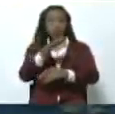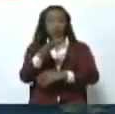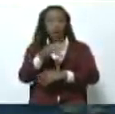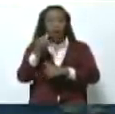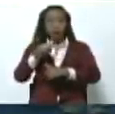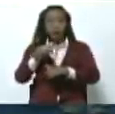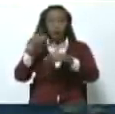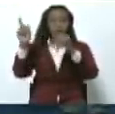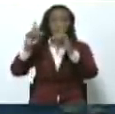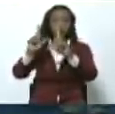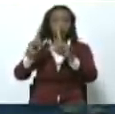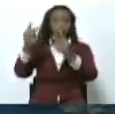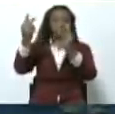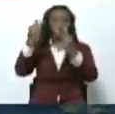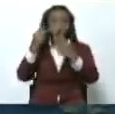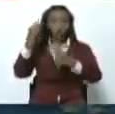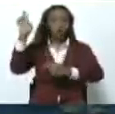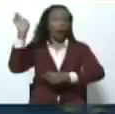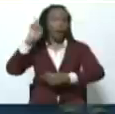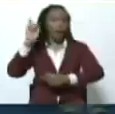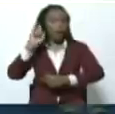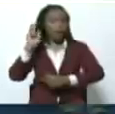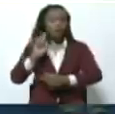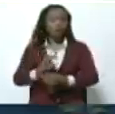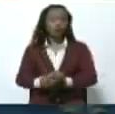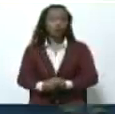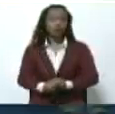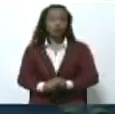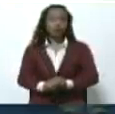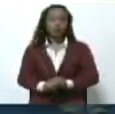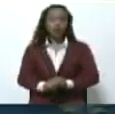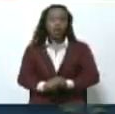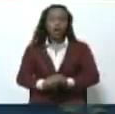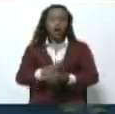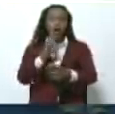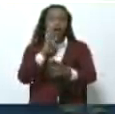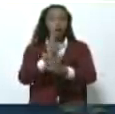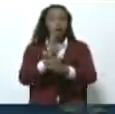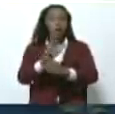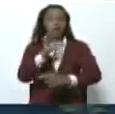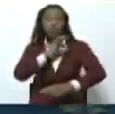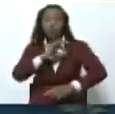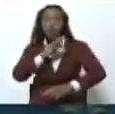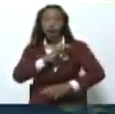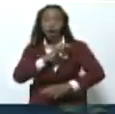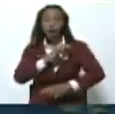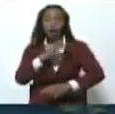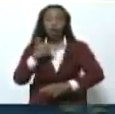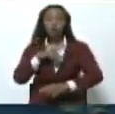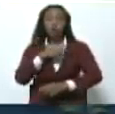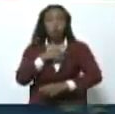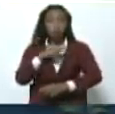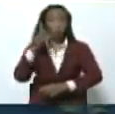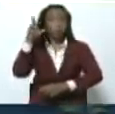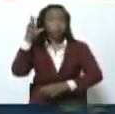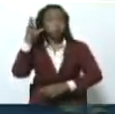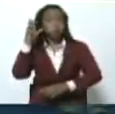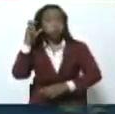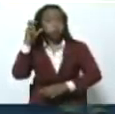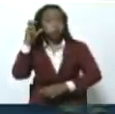medios televisivos, radiales, a través de las redes sociales. Hemos escuchado